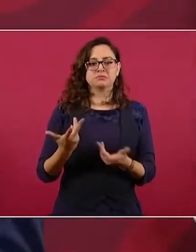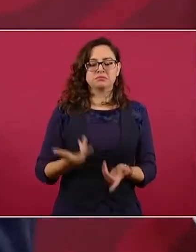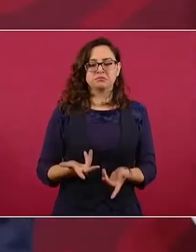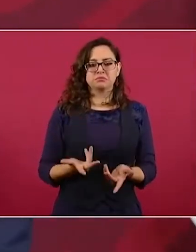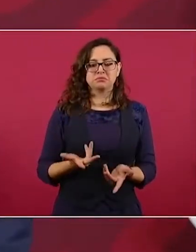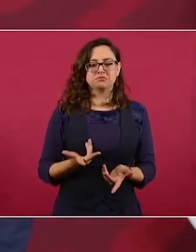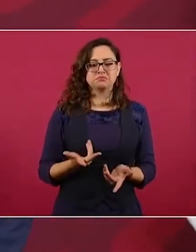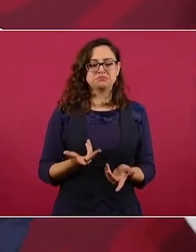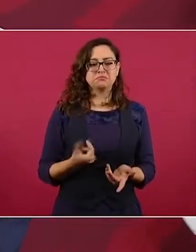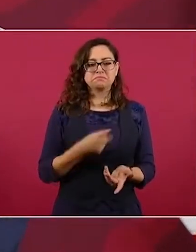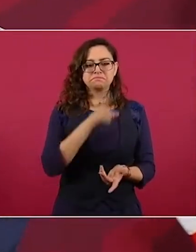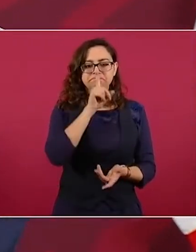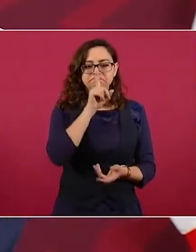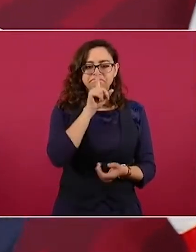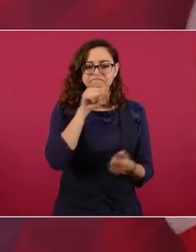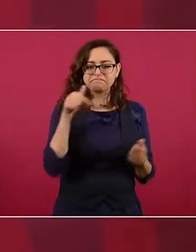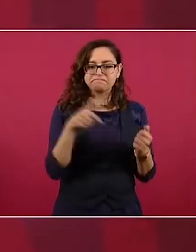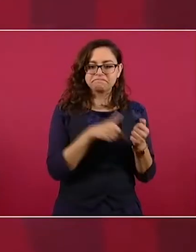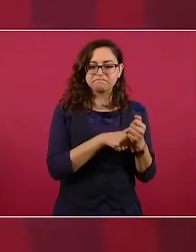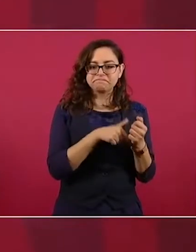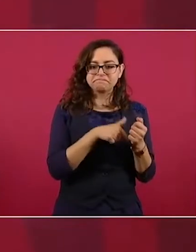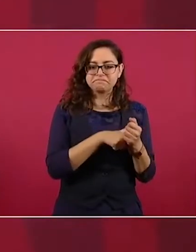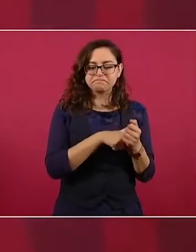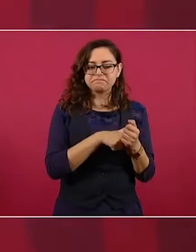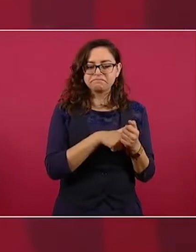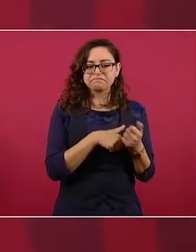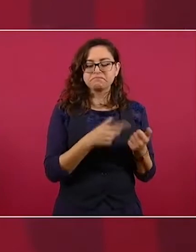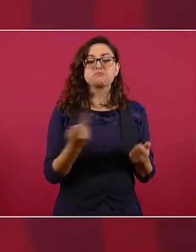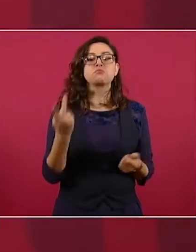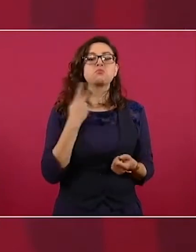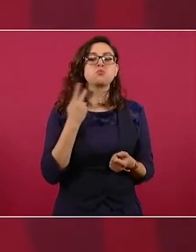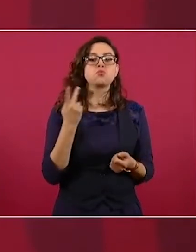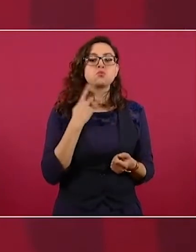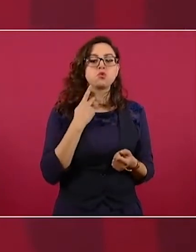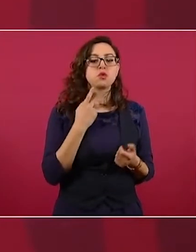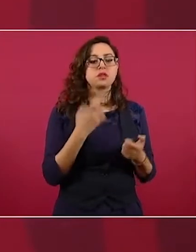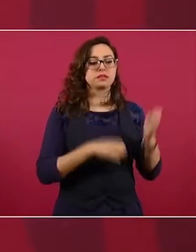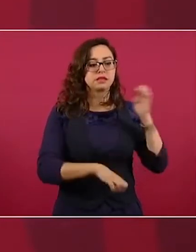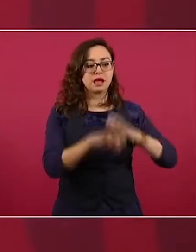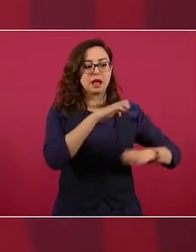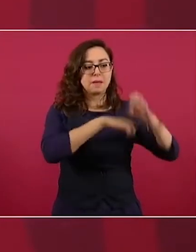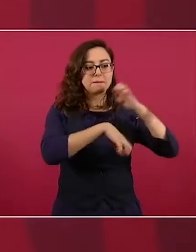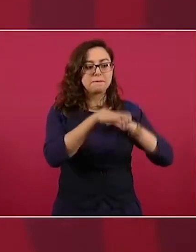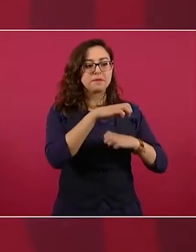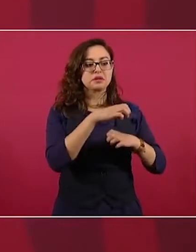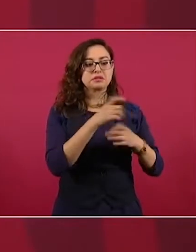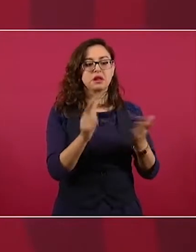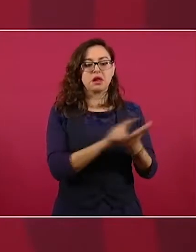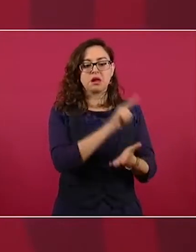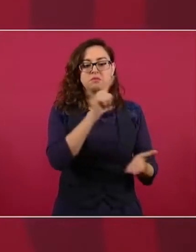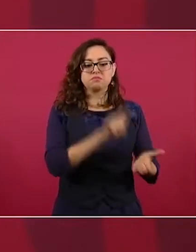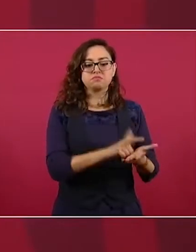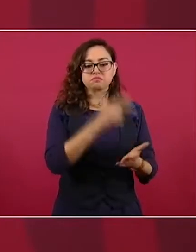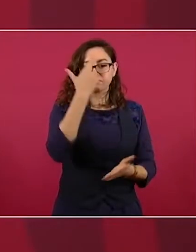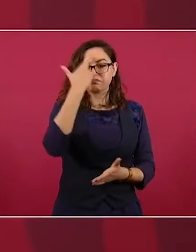de la política y del poder económico ni siquiera